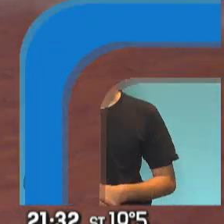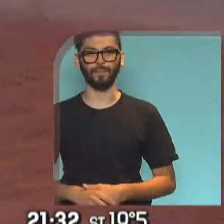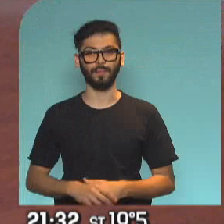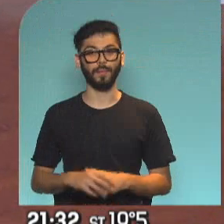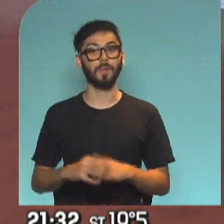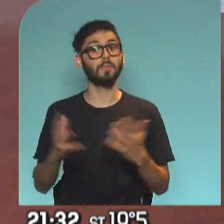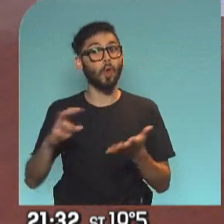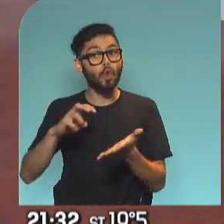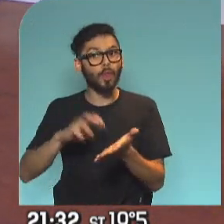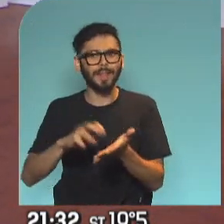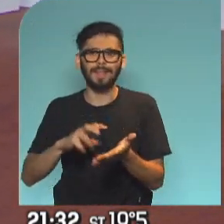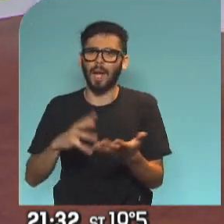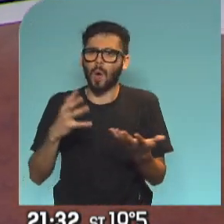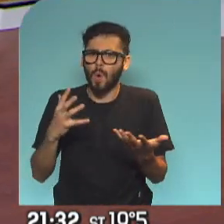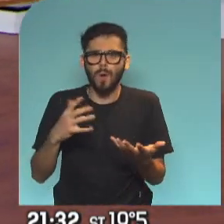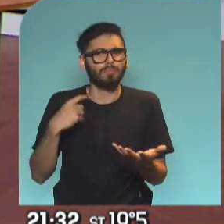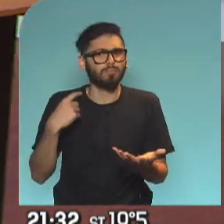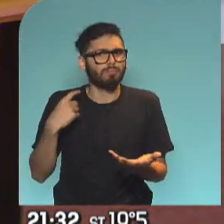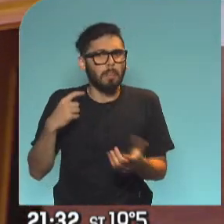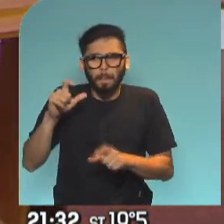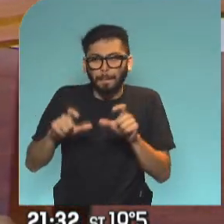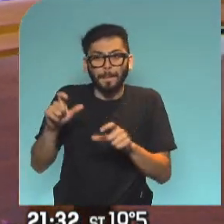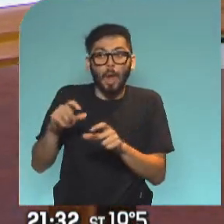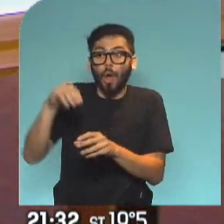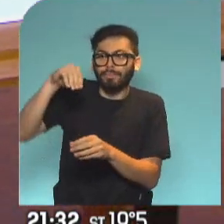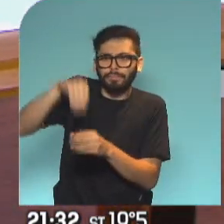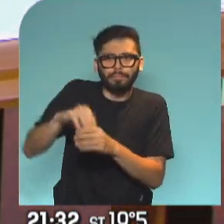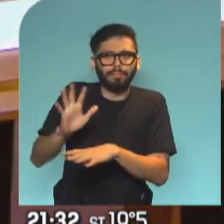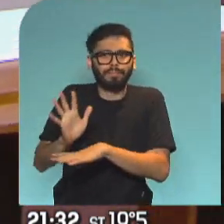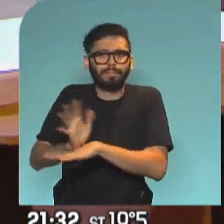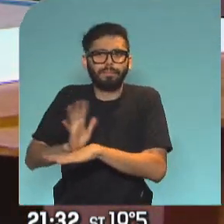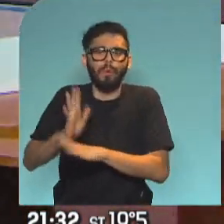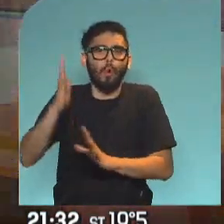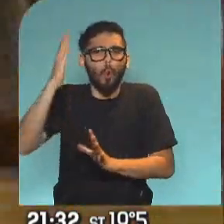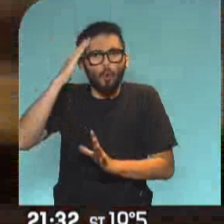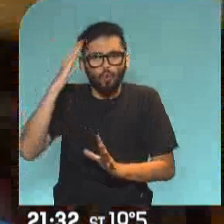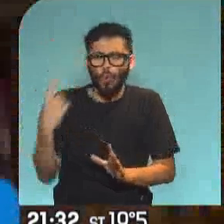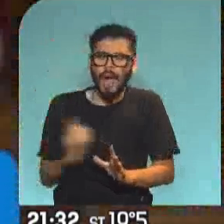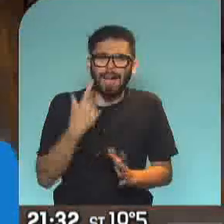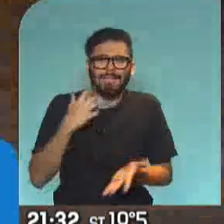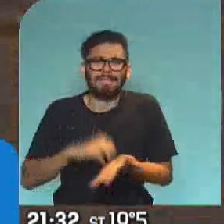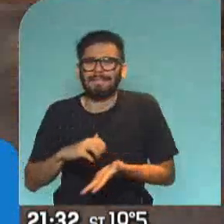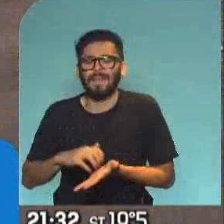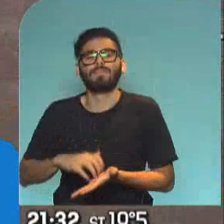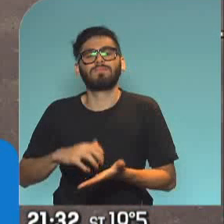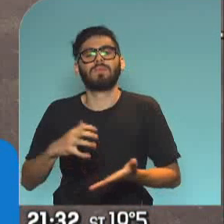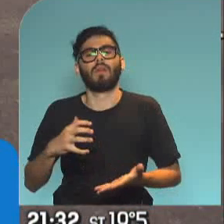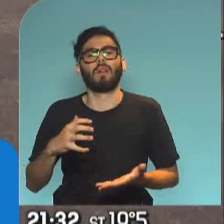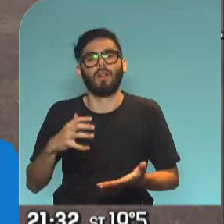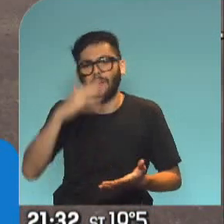Una noticia muy esperada por parte del espectáculo y de la cultura en nuestro país. La vuelta de las